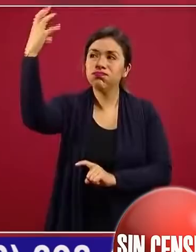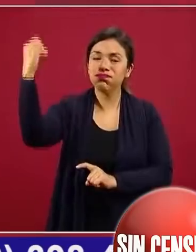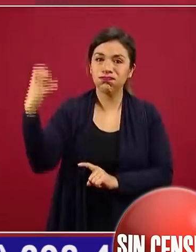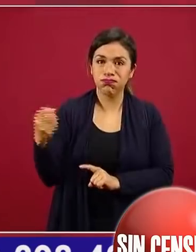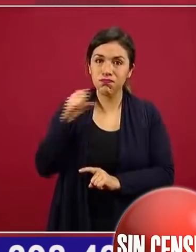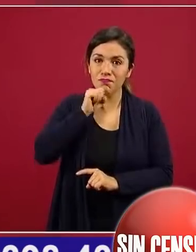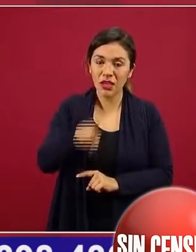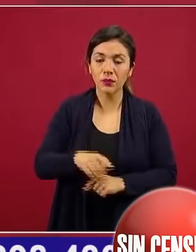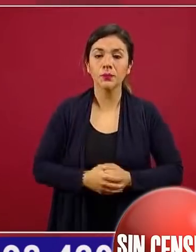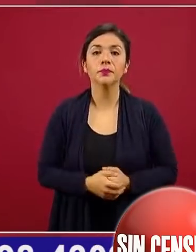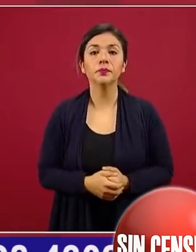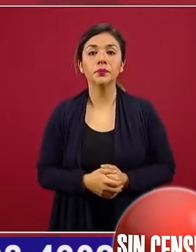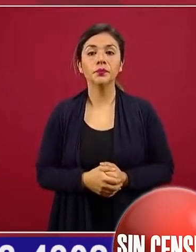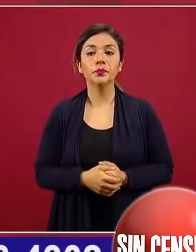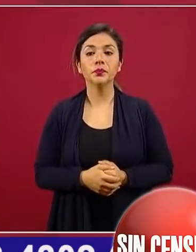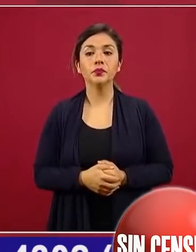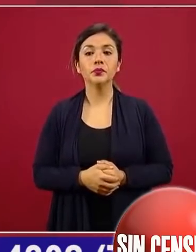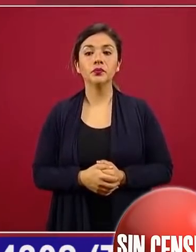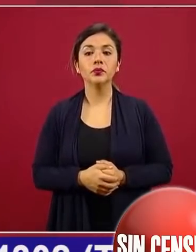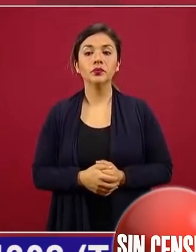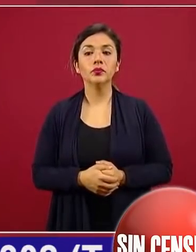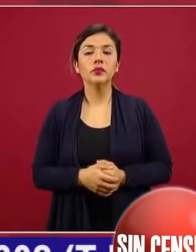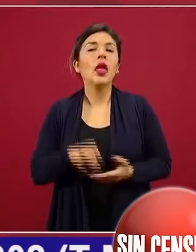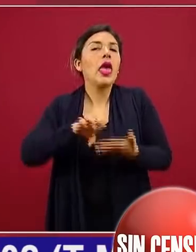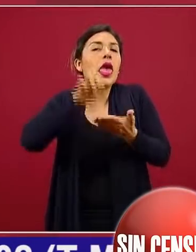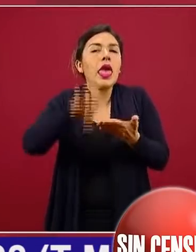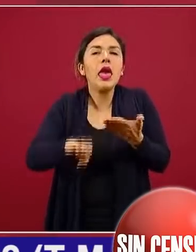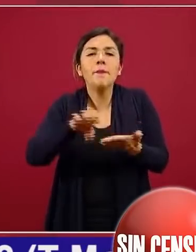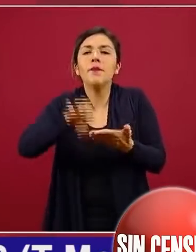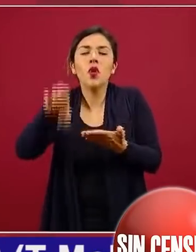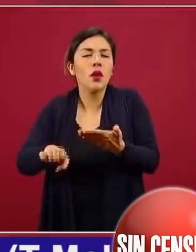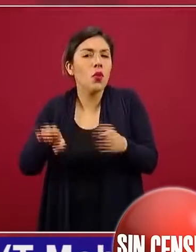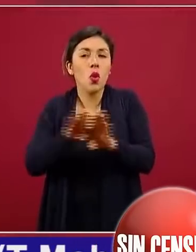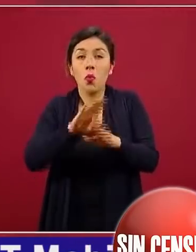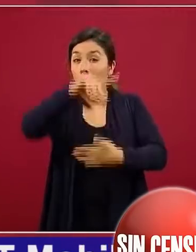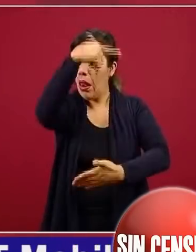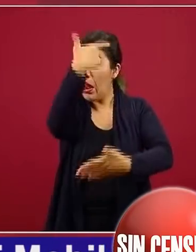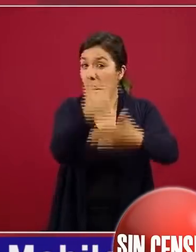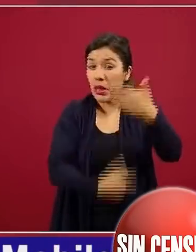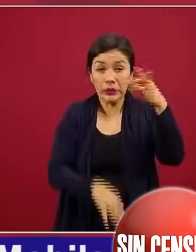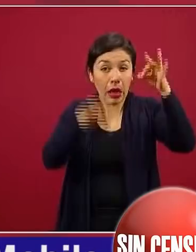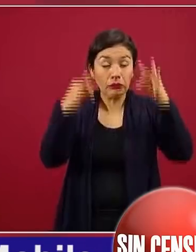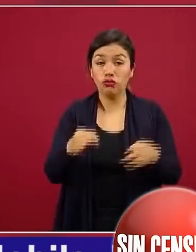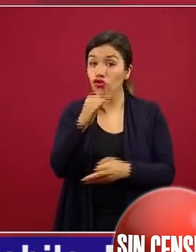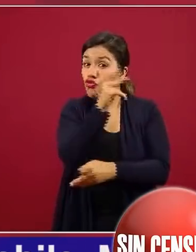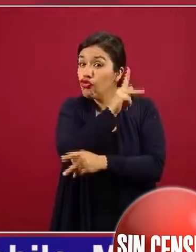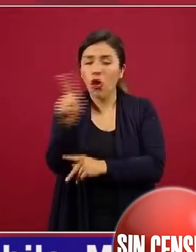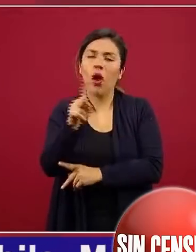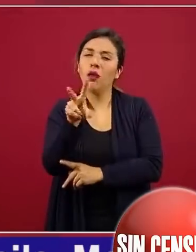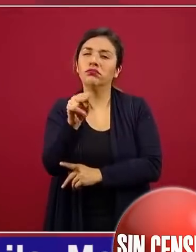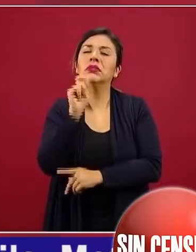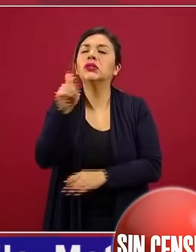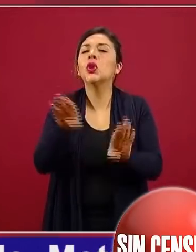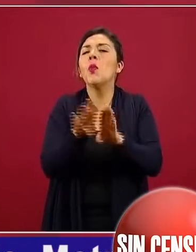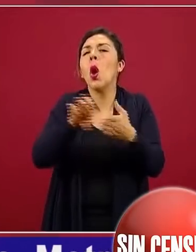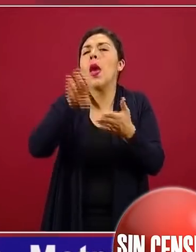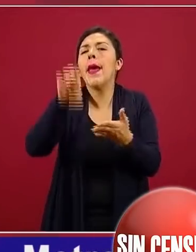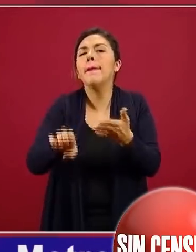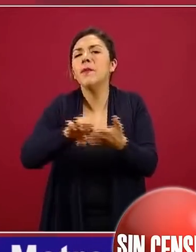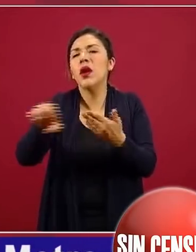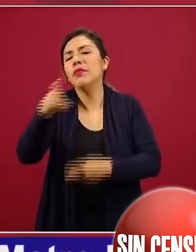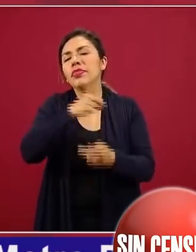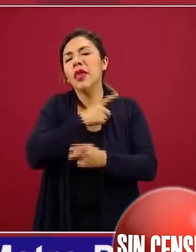riesgo. Vemos algunos ejemplos, no pretende ser una lista de todos los elementos que se tienen